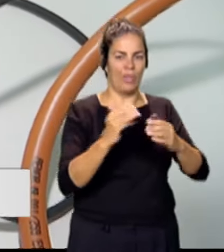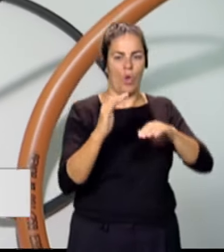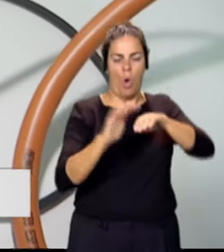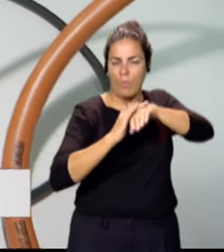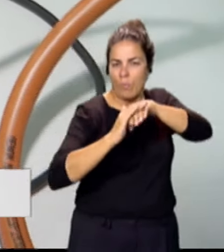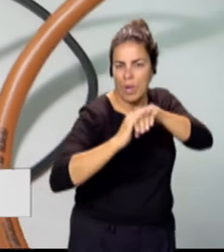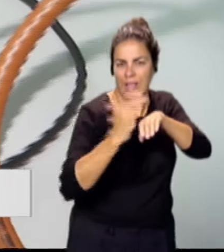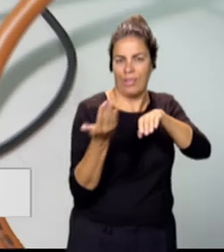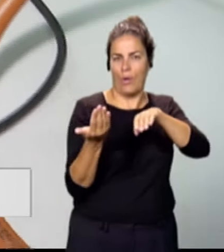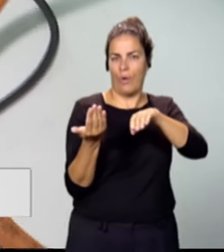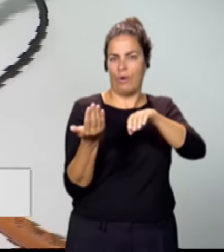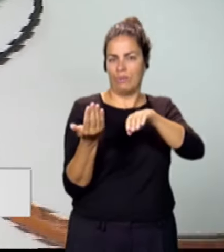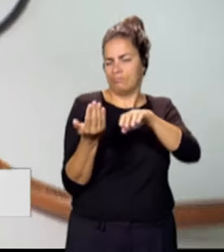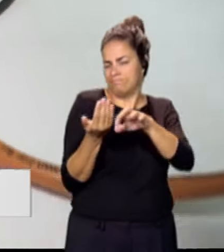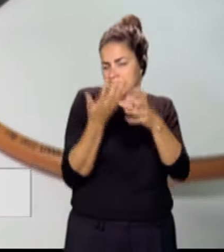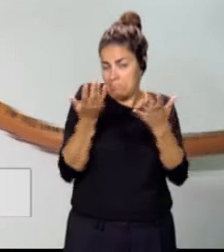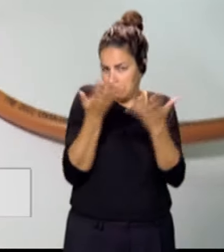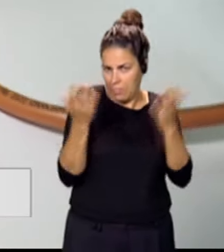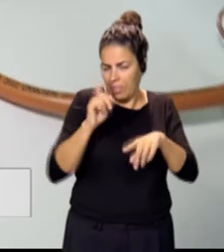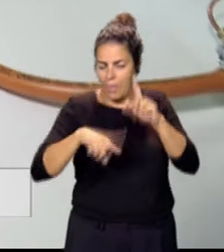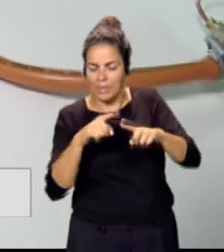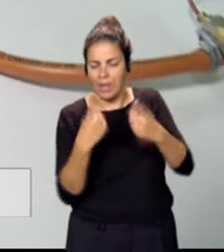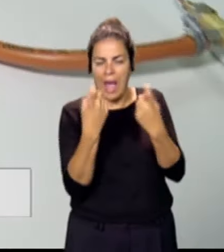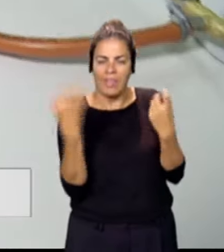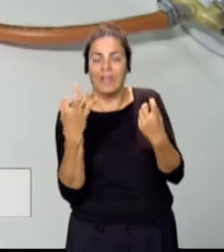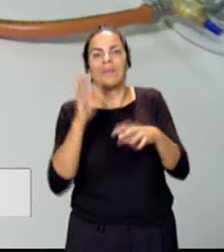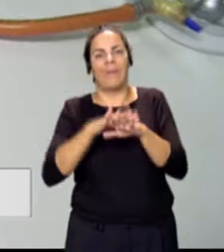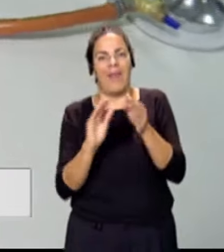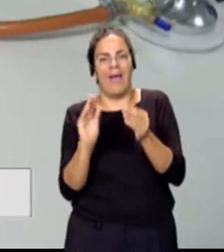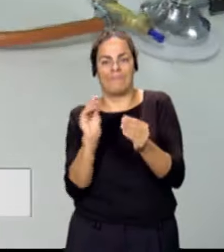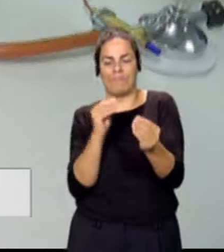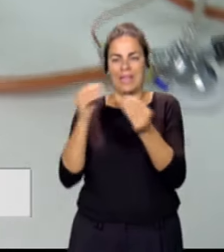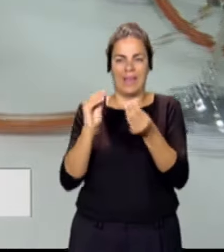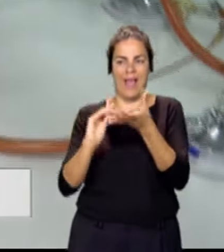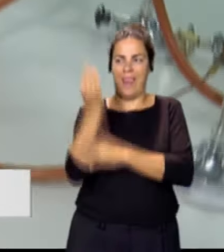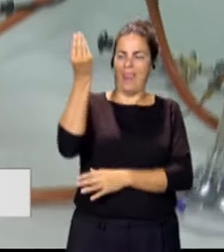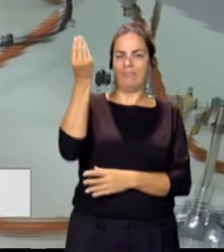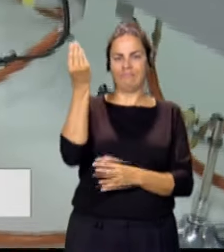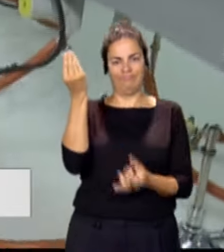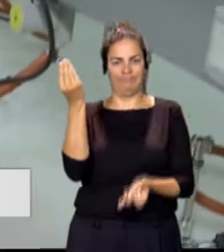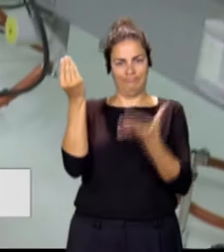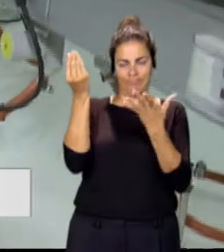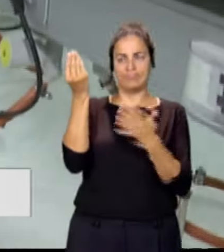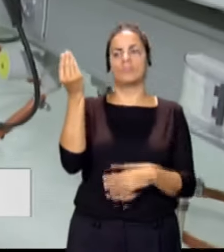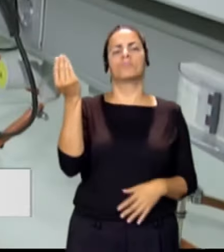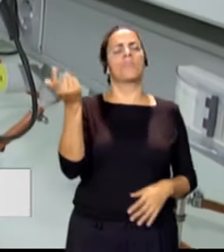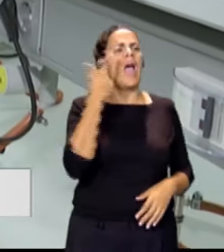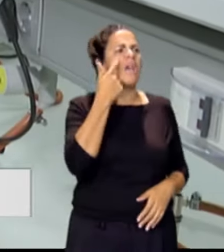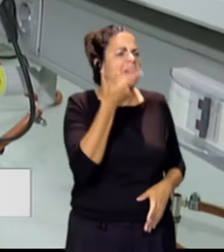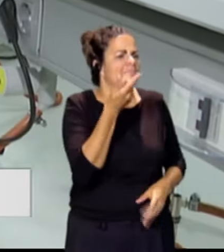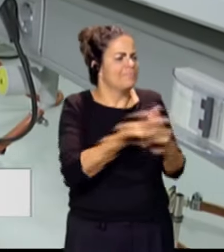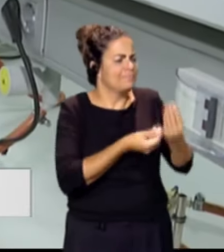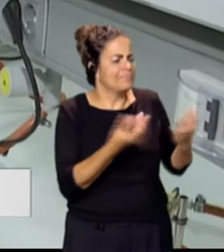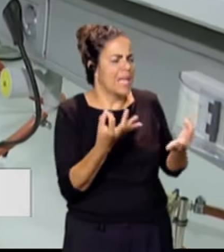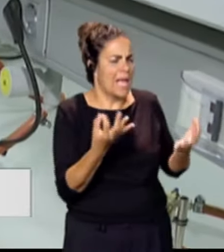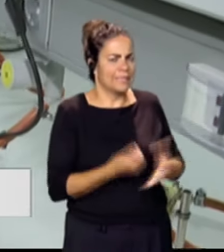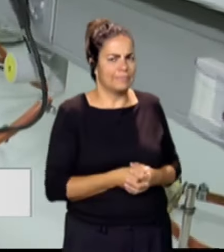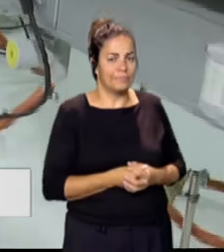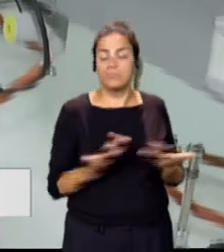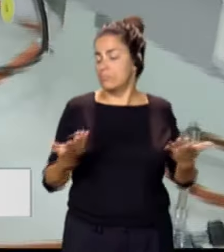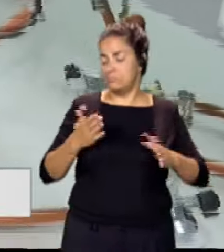crear ese material que finalmente sea el producto final no pues vamos a conocer pues qué es lo que están haciendo exactamente cómo se hace los